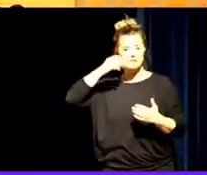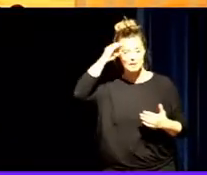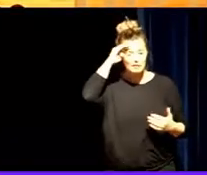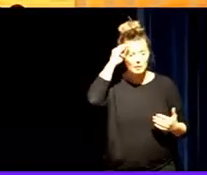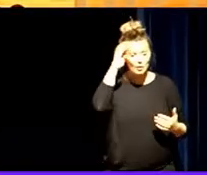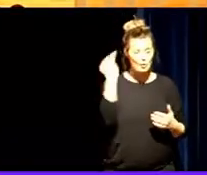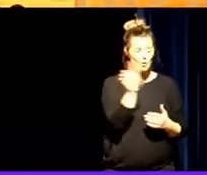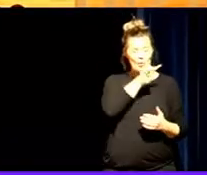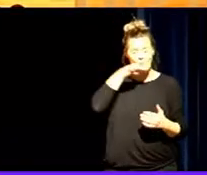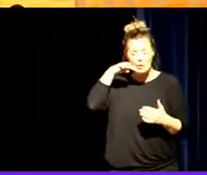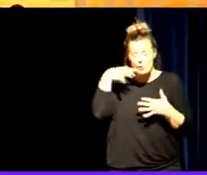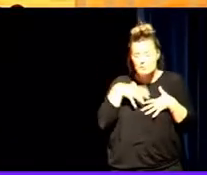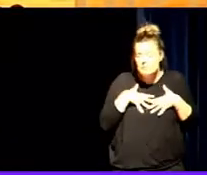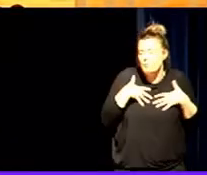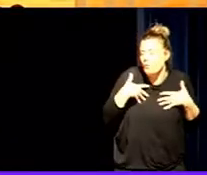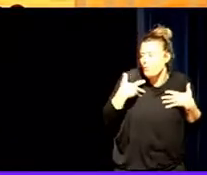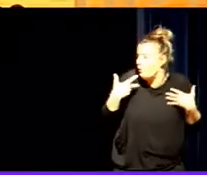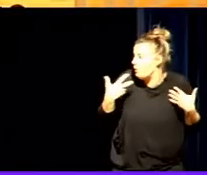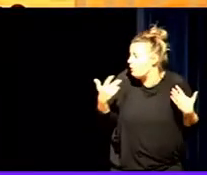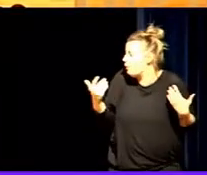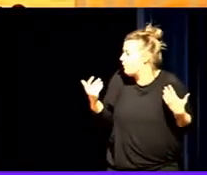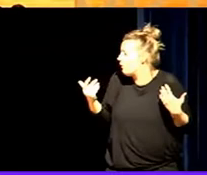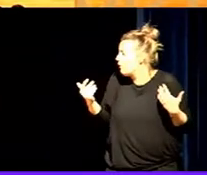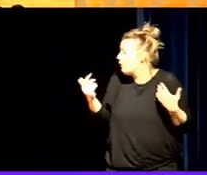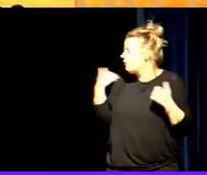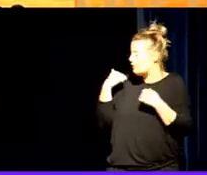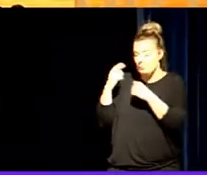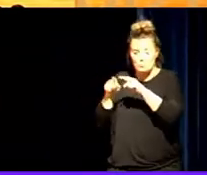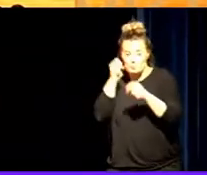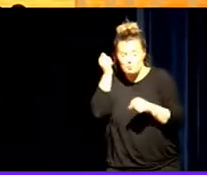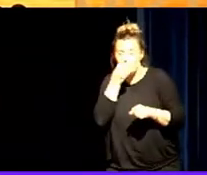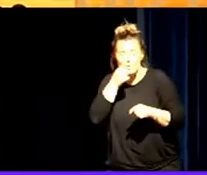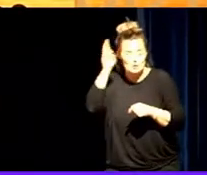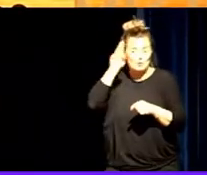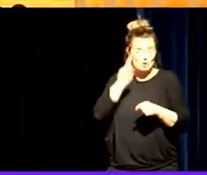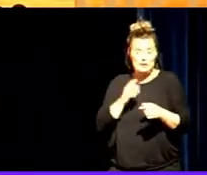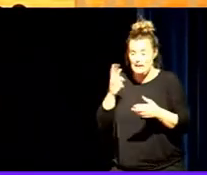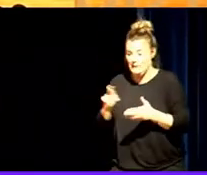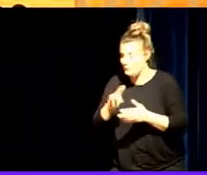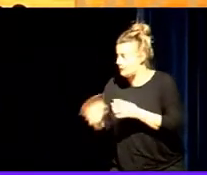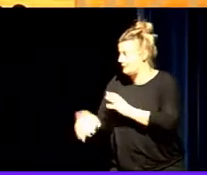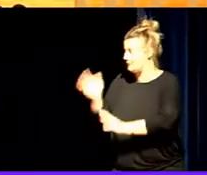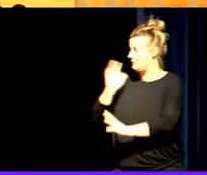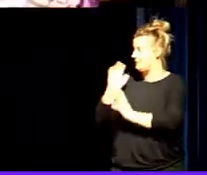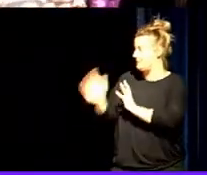emocional. Ah, bueno, no sé si hay que... Es una llamada de atención.